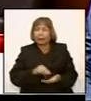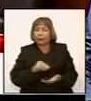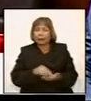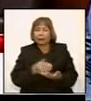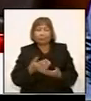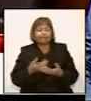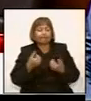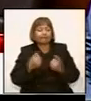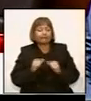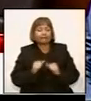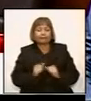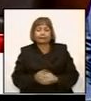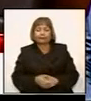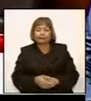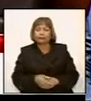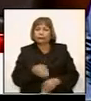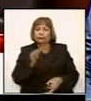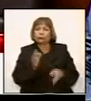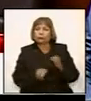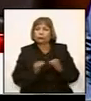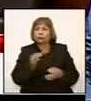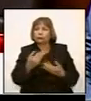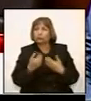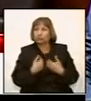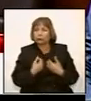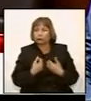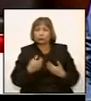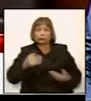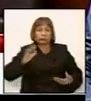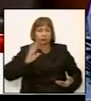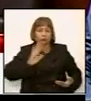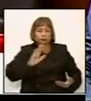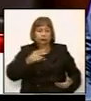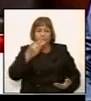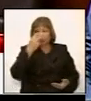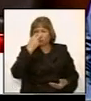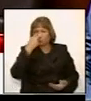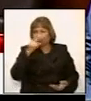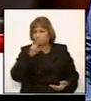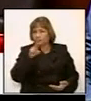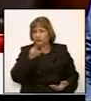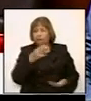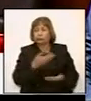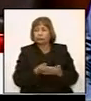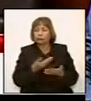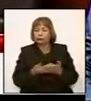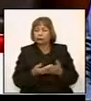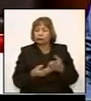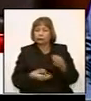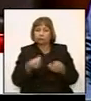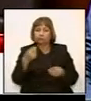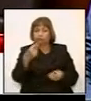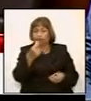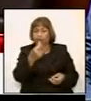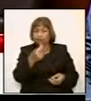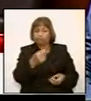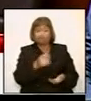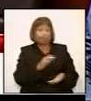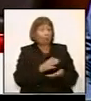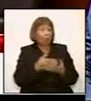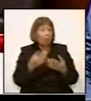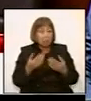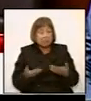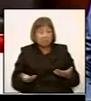la posibilidad de que el juez tenga ante su vista, para actuar de manera rápida y de manera